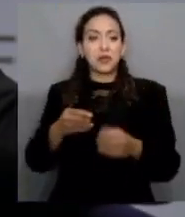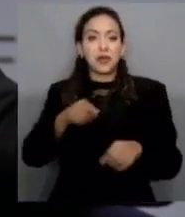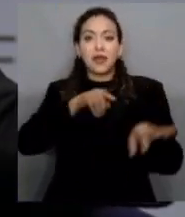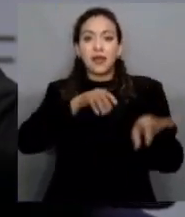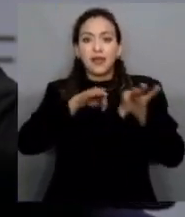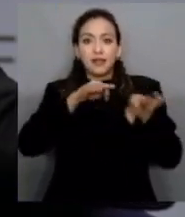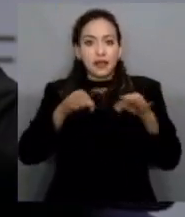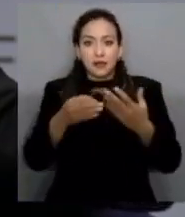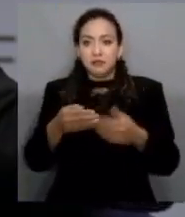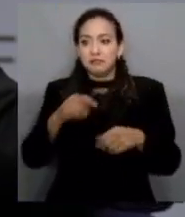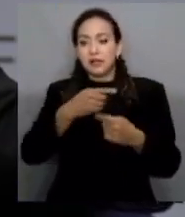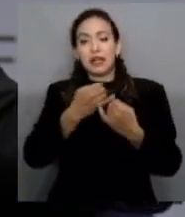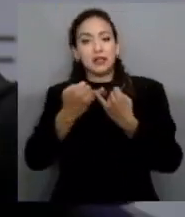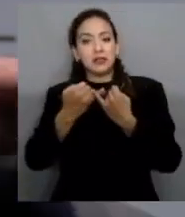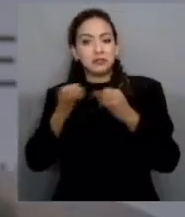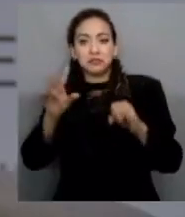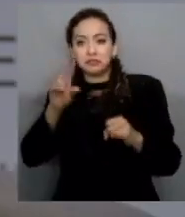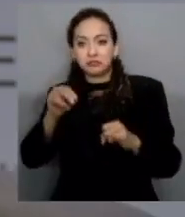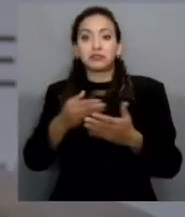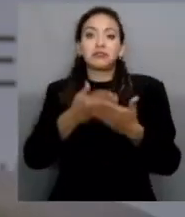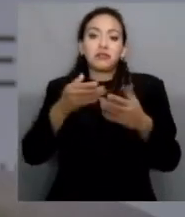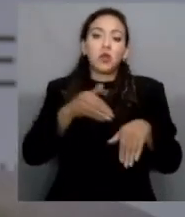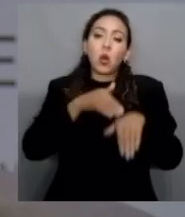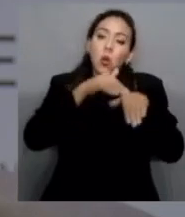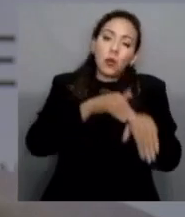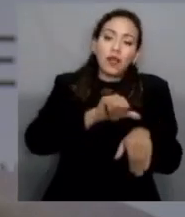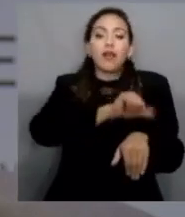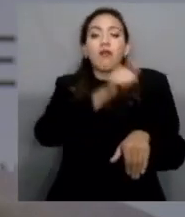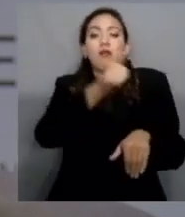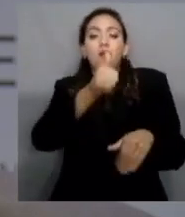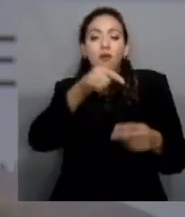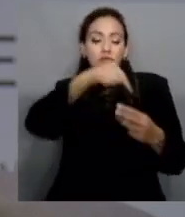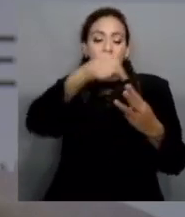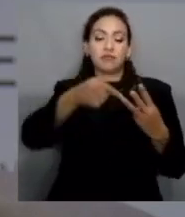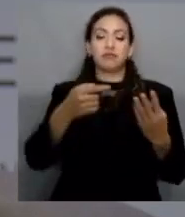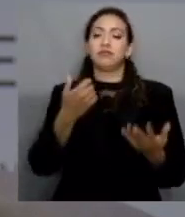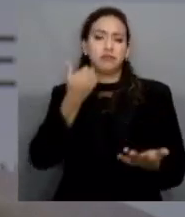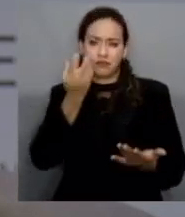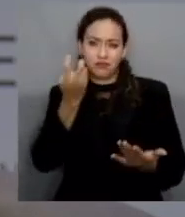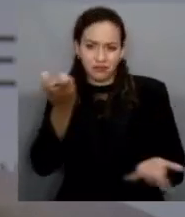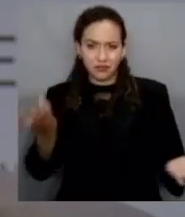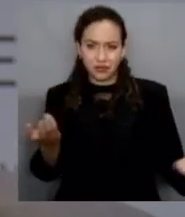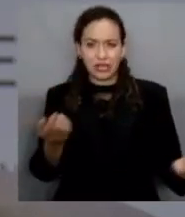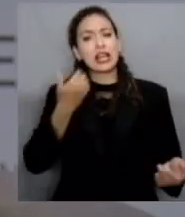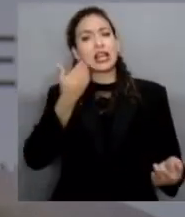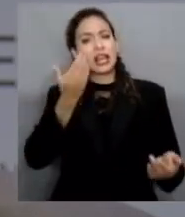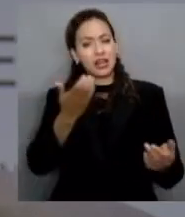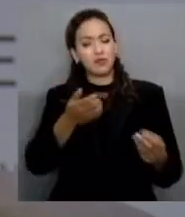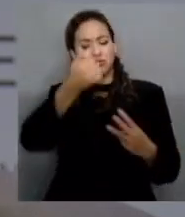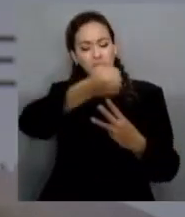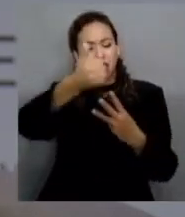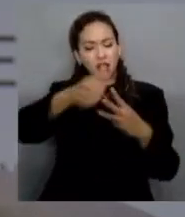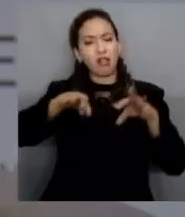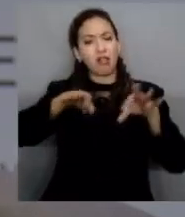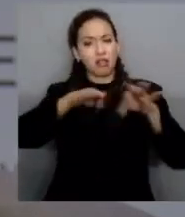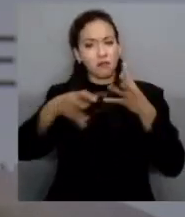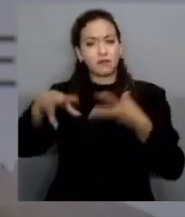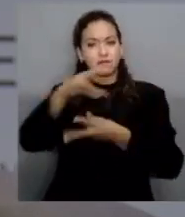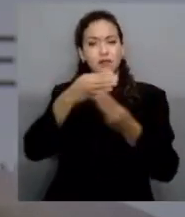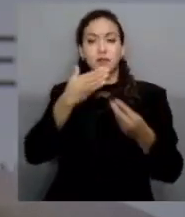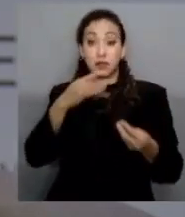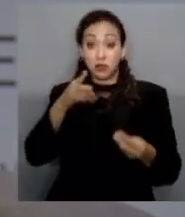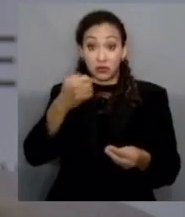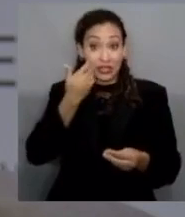sometido. Y creo que no queremos nadie repetir esa parte de la